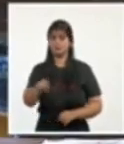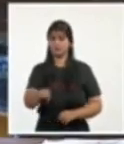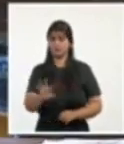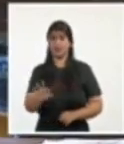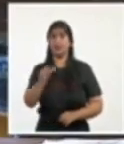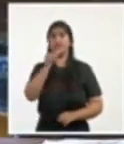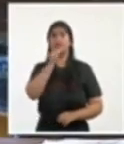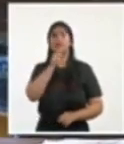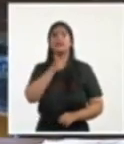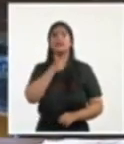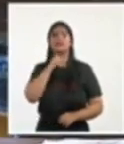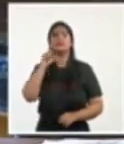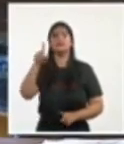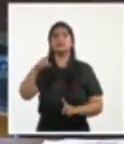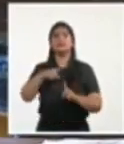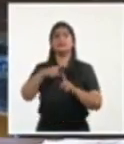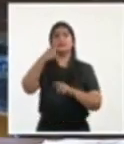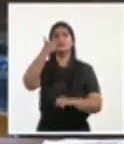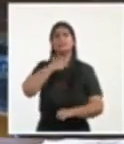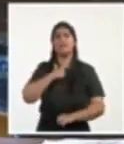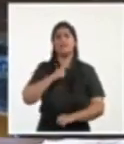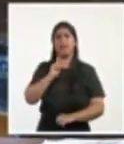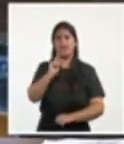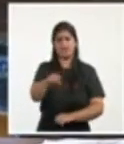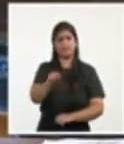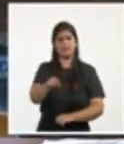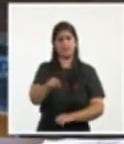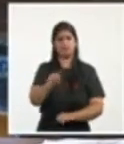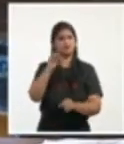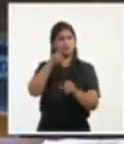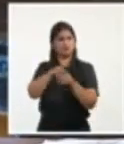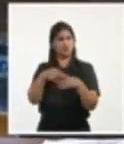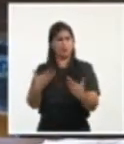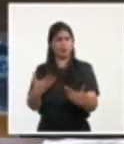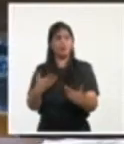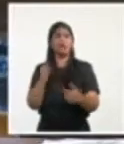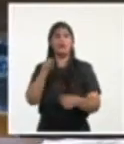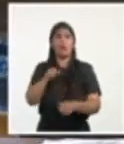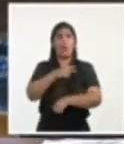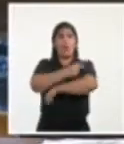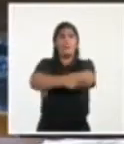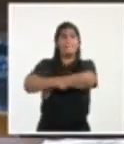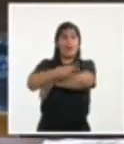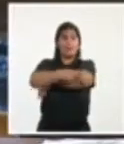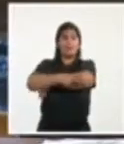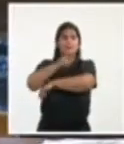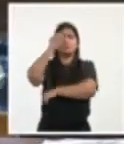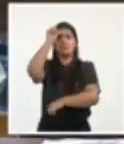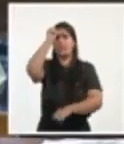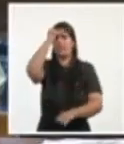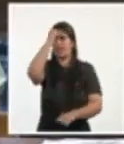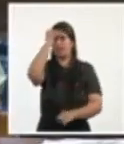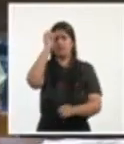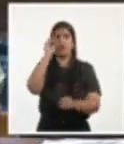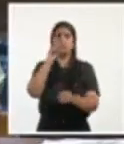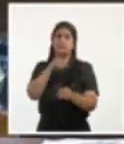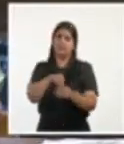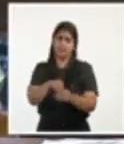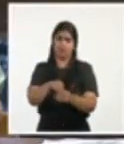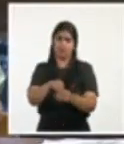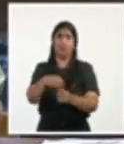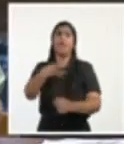junio, que han provocado un incremento en la velocidad también de transmisión superior a la que teníamos.